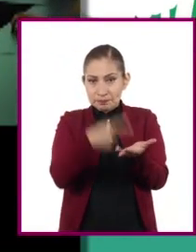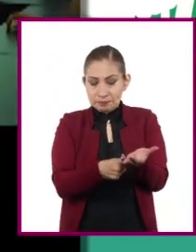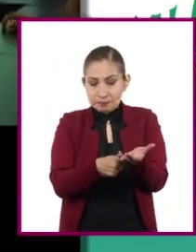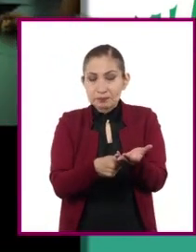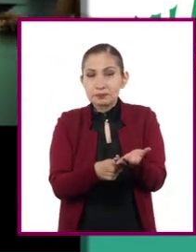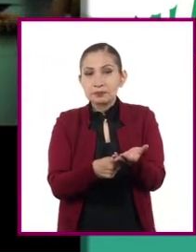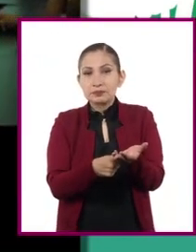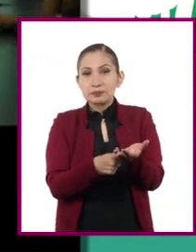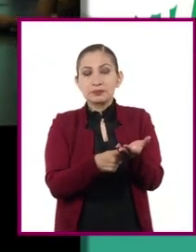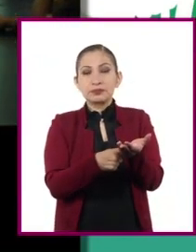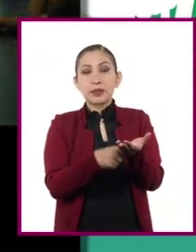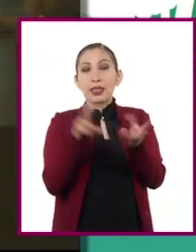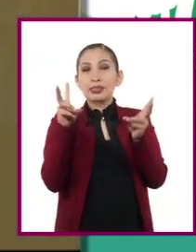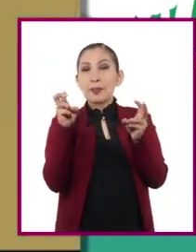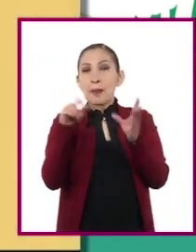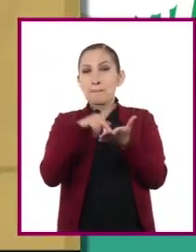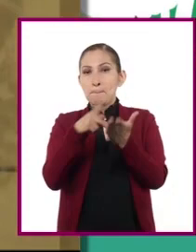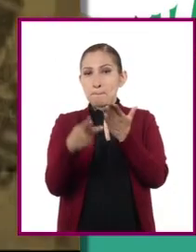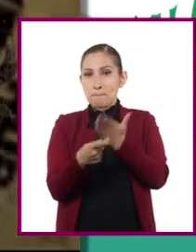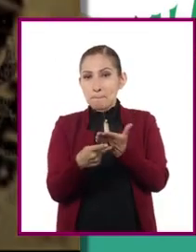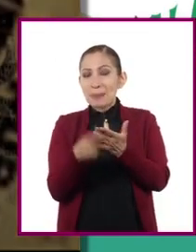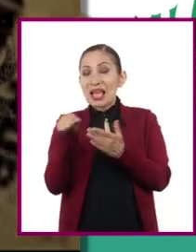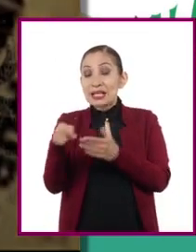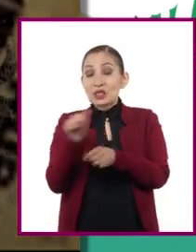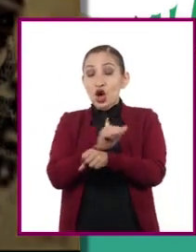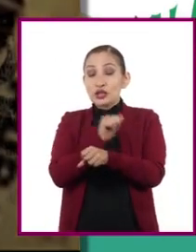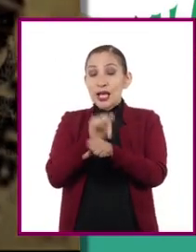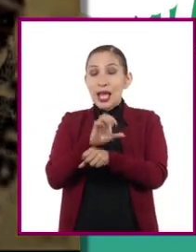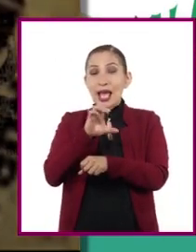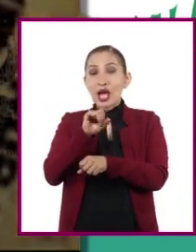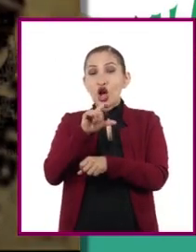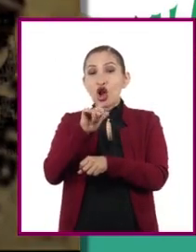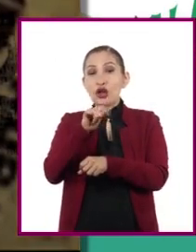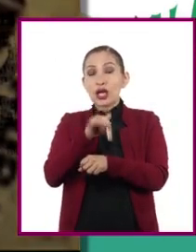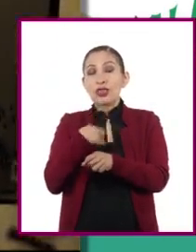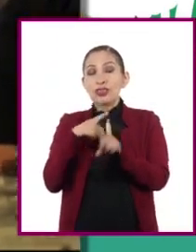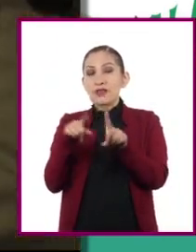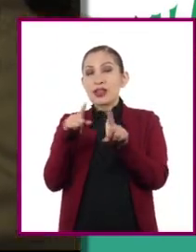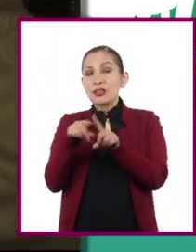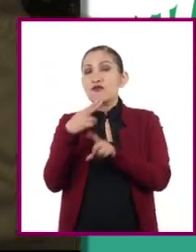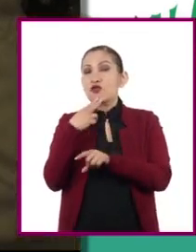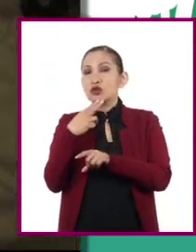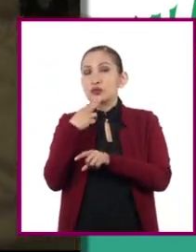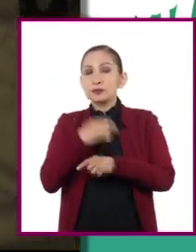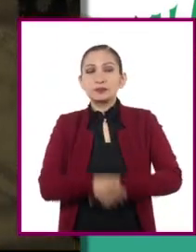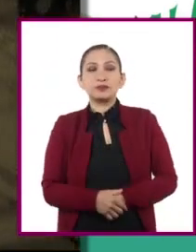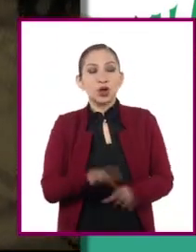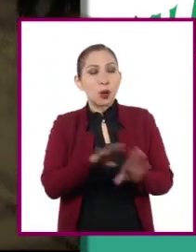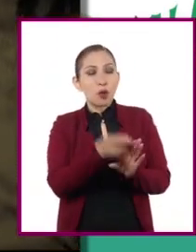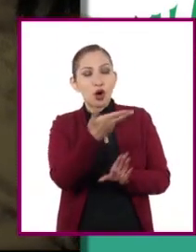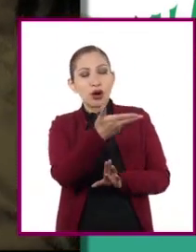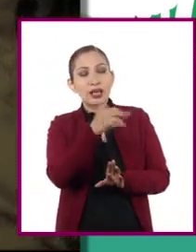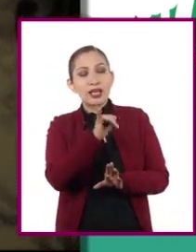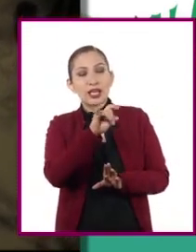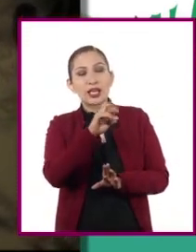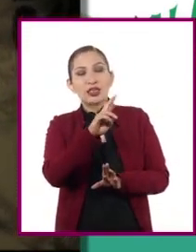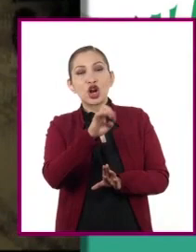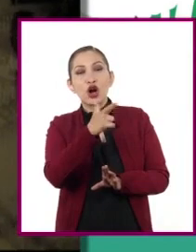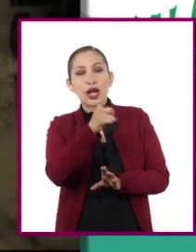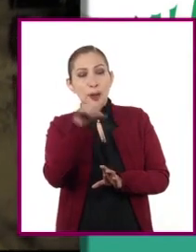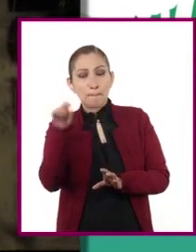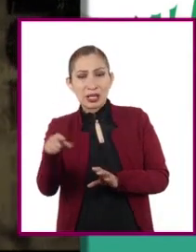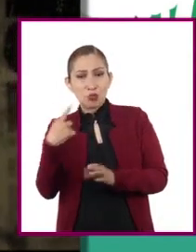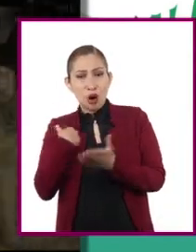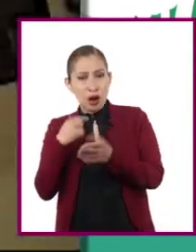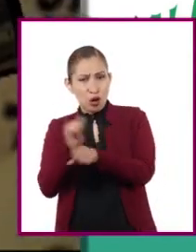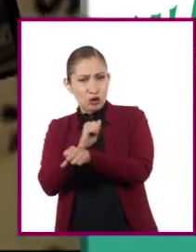bueno, el tema del proyecto es vehículo ecológico multifuncional. ¿Cómo se obtiene el hidrógeno con el que